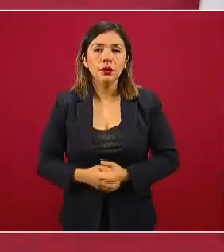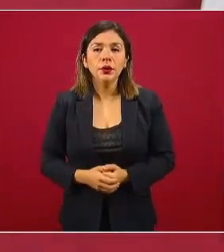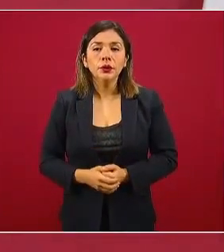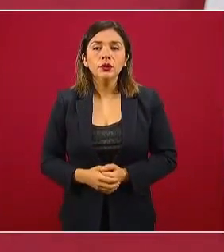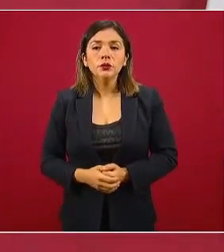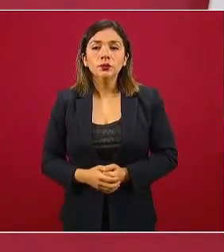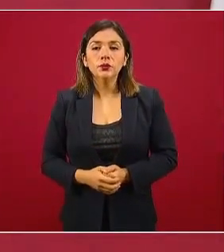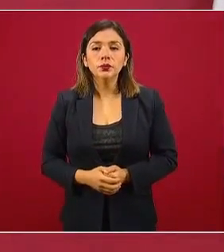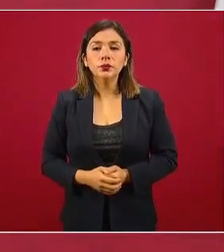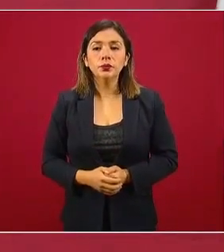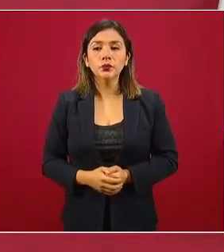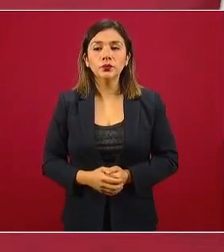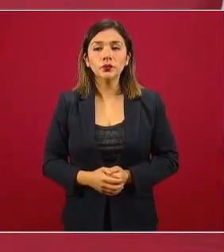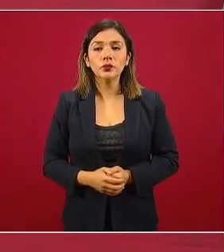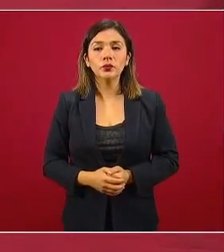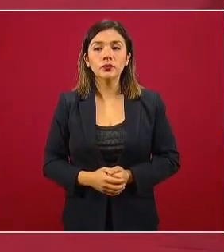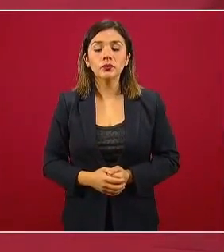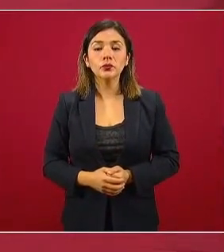Ya,